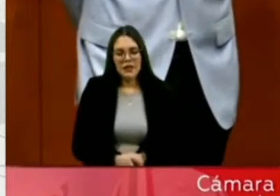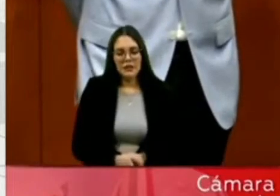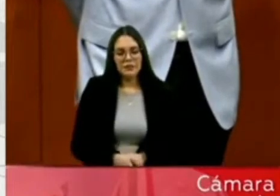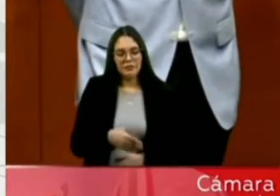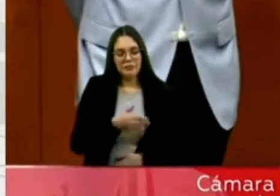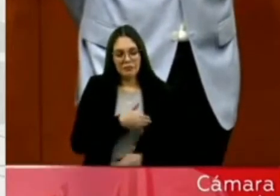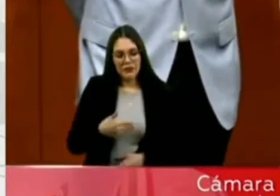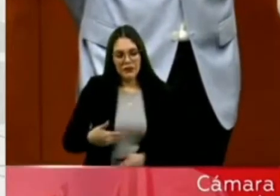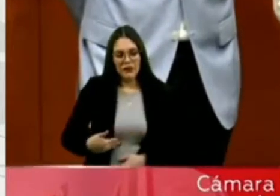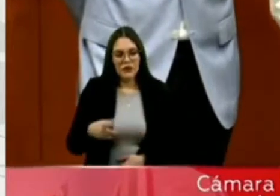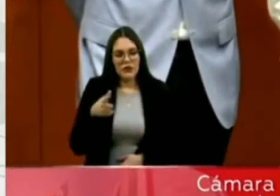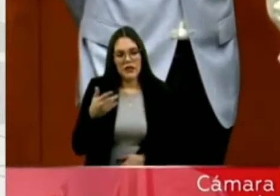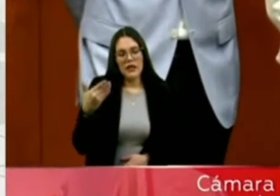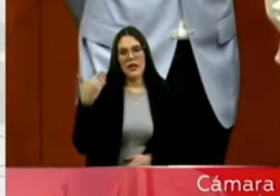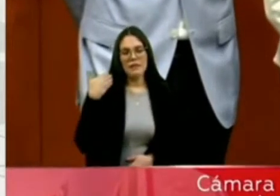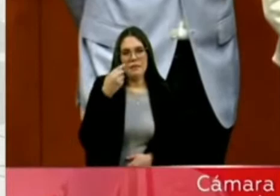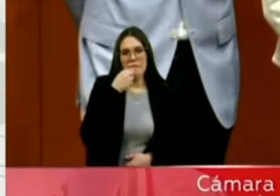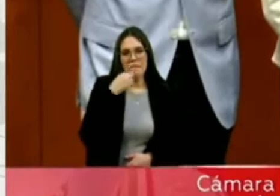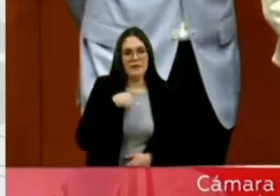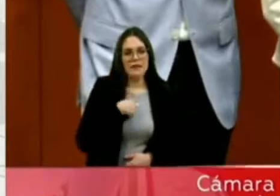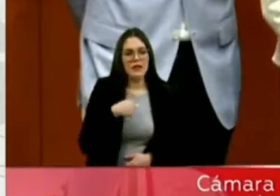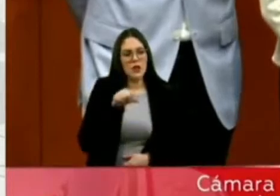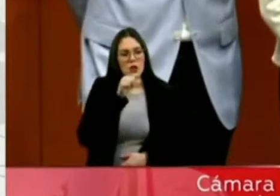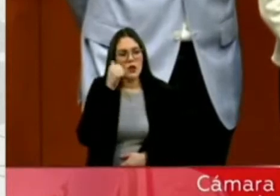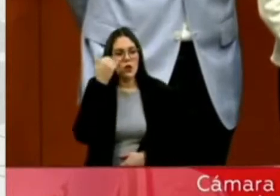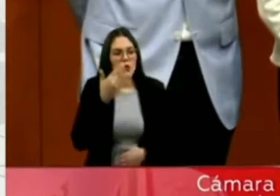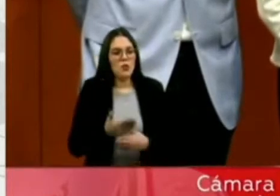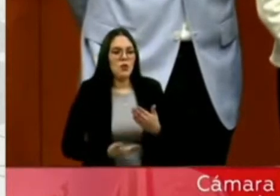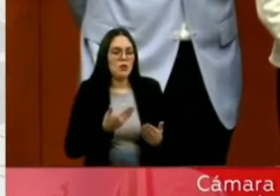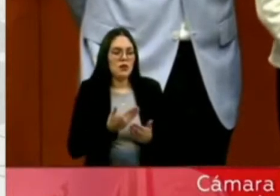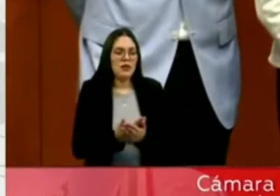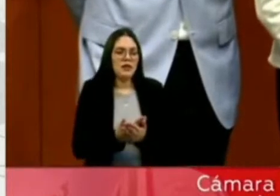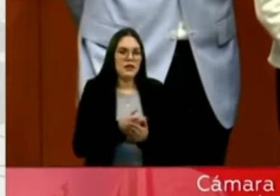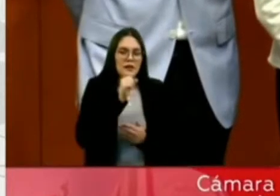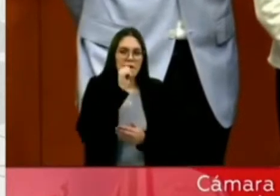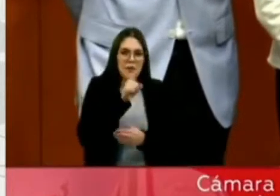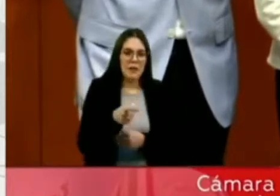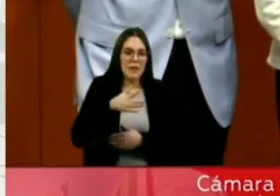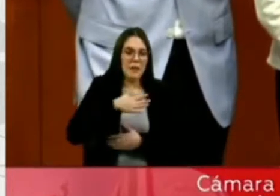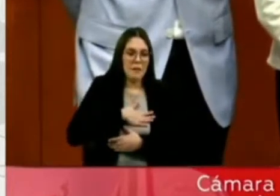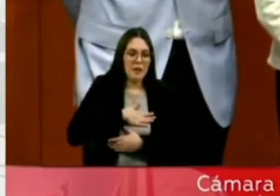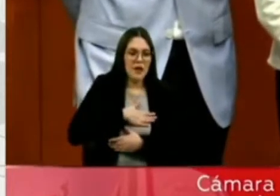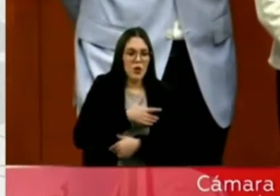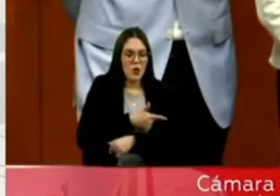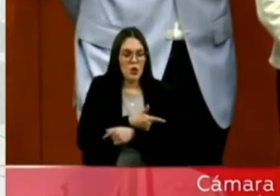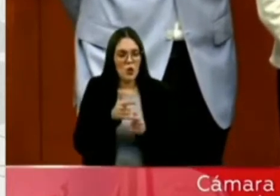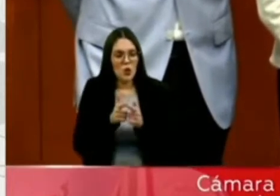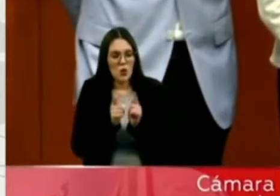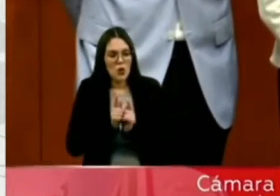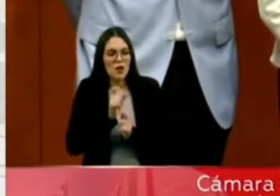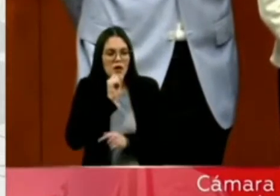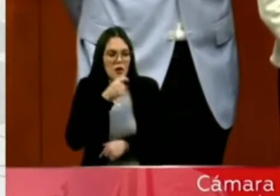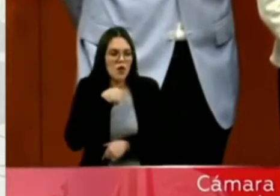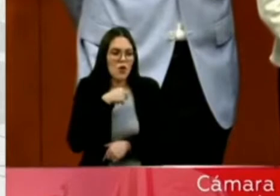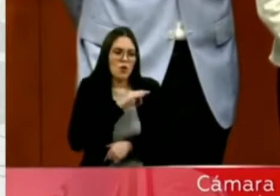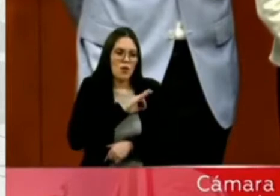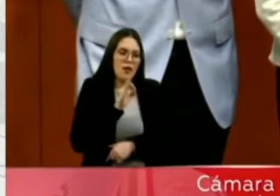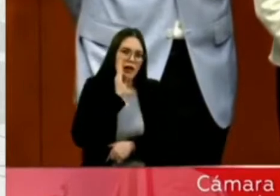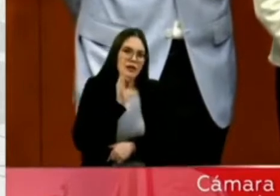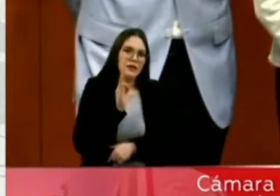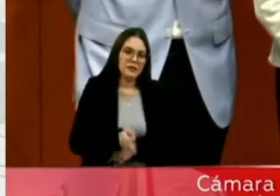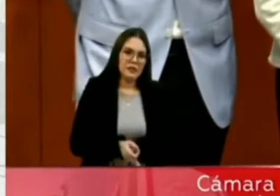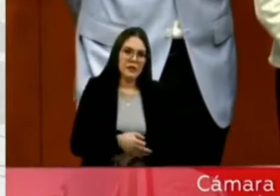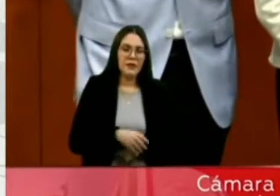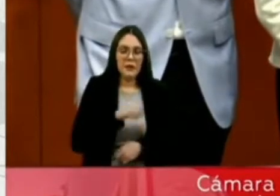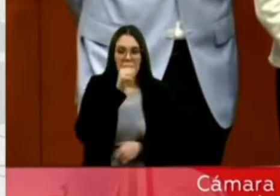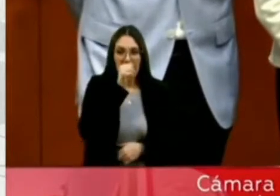momentos una propuesta que yo y nuestro grupo estaría dispuesto a aceptar. No me corresponde